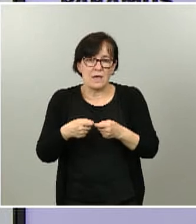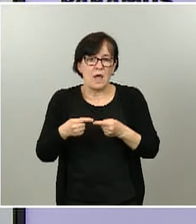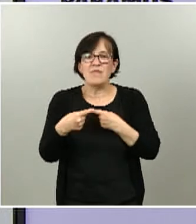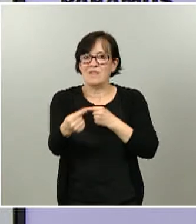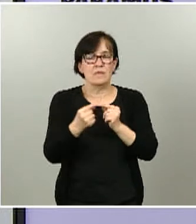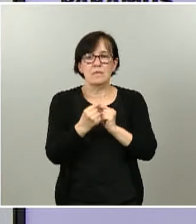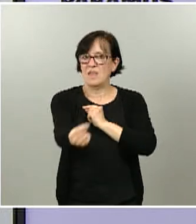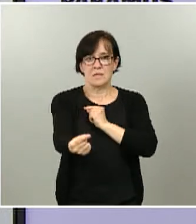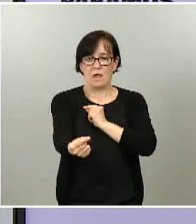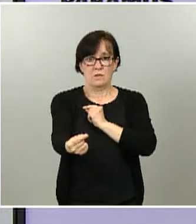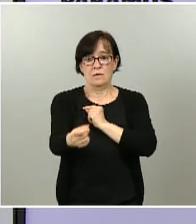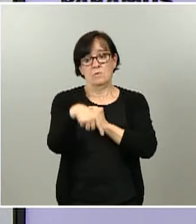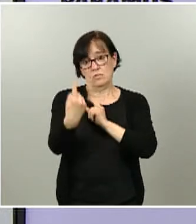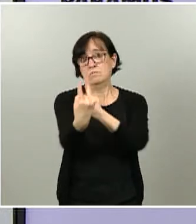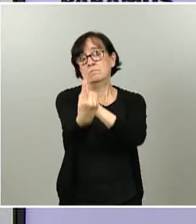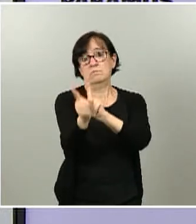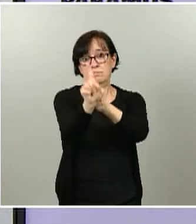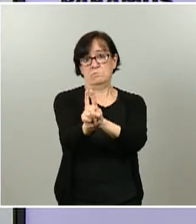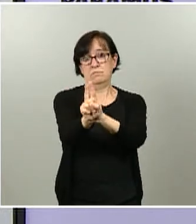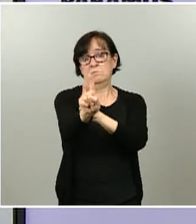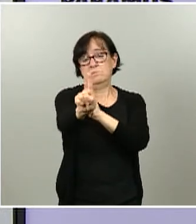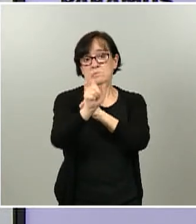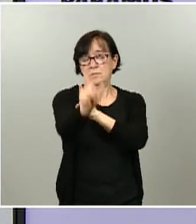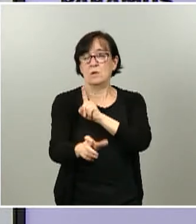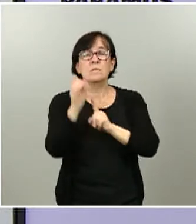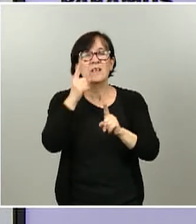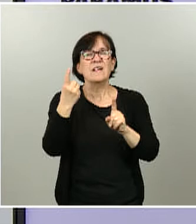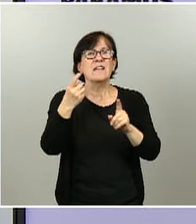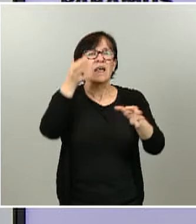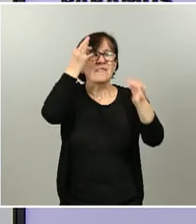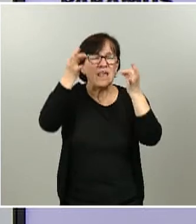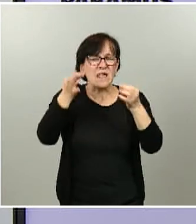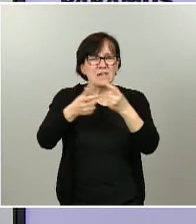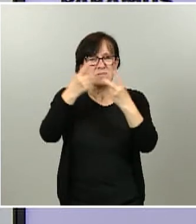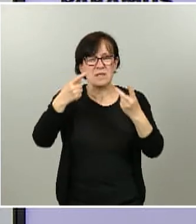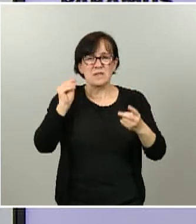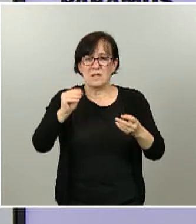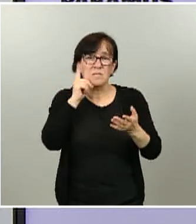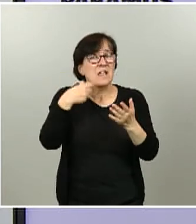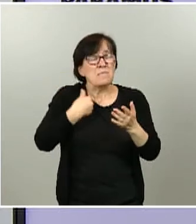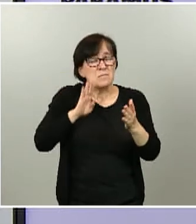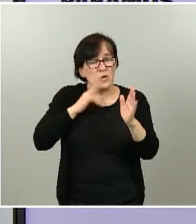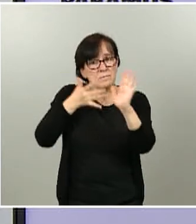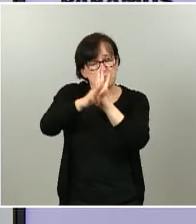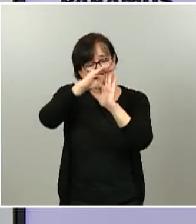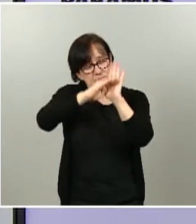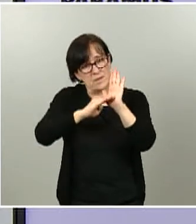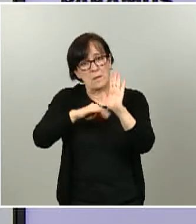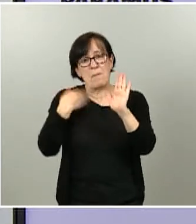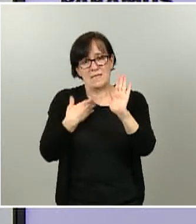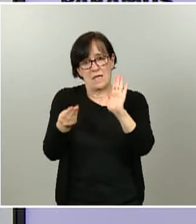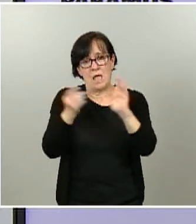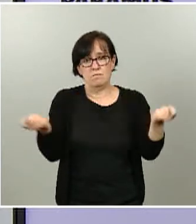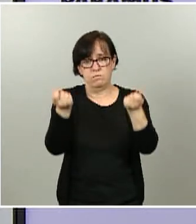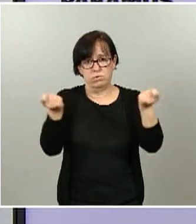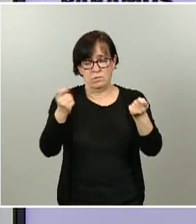más sensato y, por tanto, esperemos que así sea. Sobre otros detalles por los que usted me ha preguntado, me remito a la orden que saldrá publicada mañana por la mañana. En relación a los guantes,